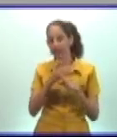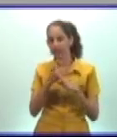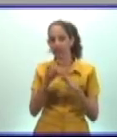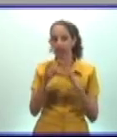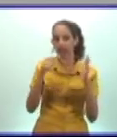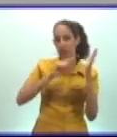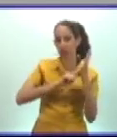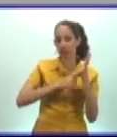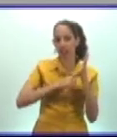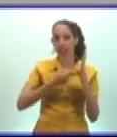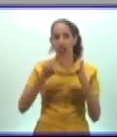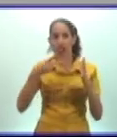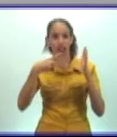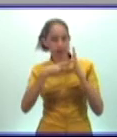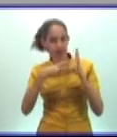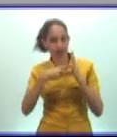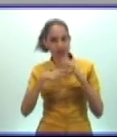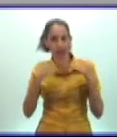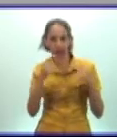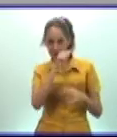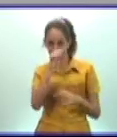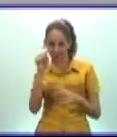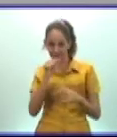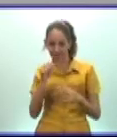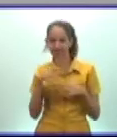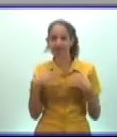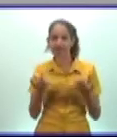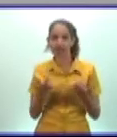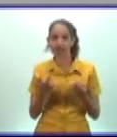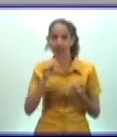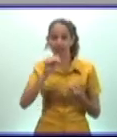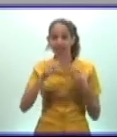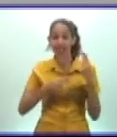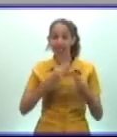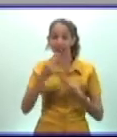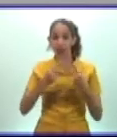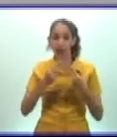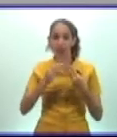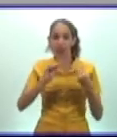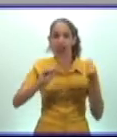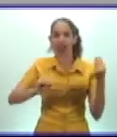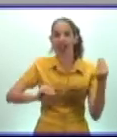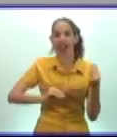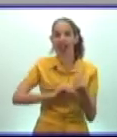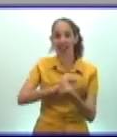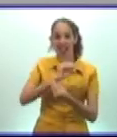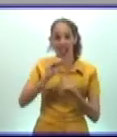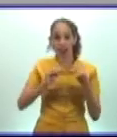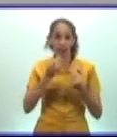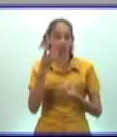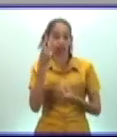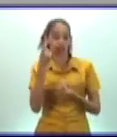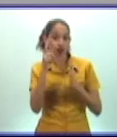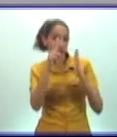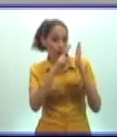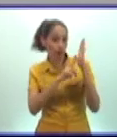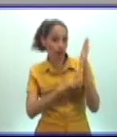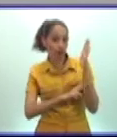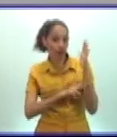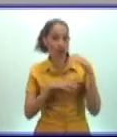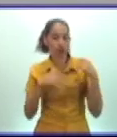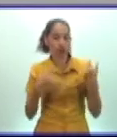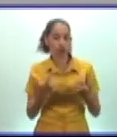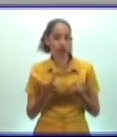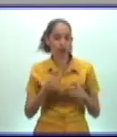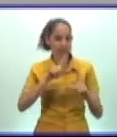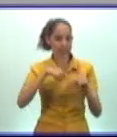más que sustituir en la función el valor